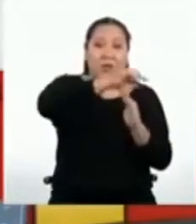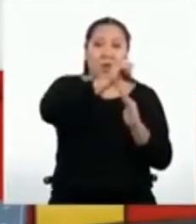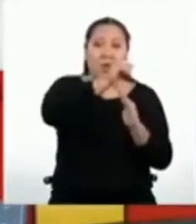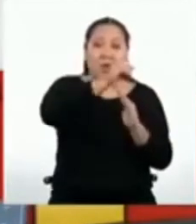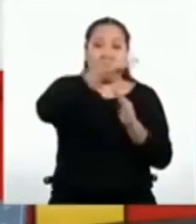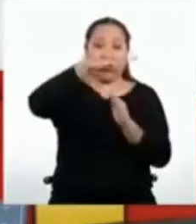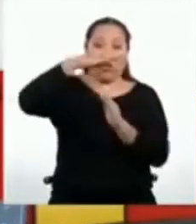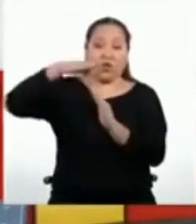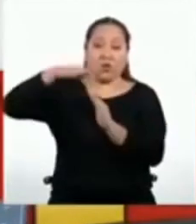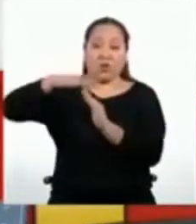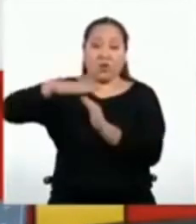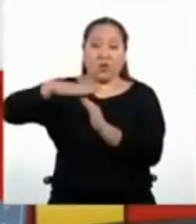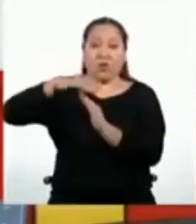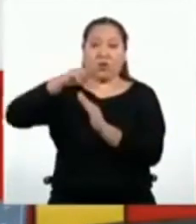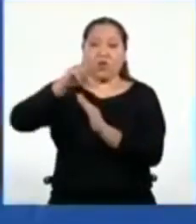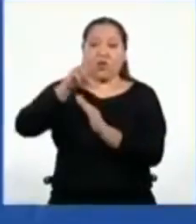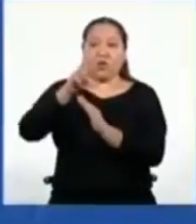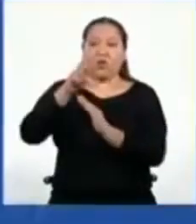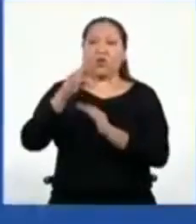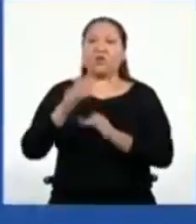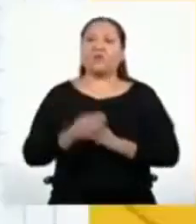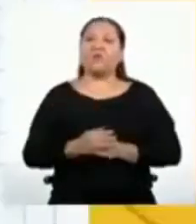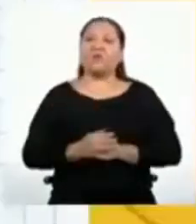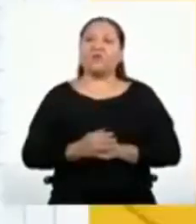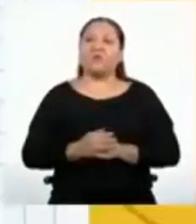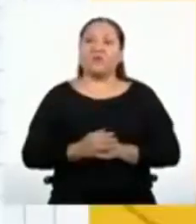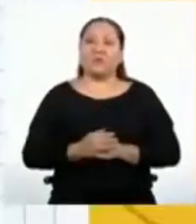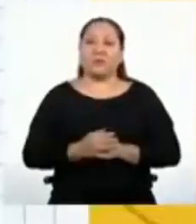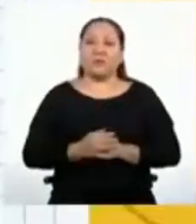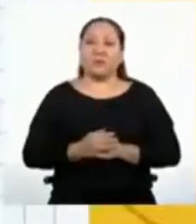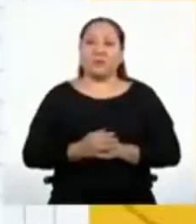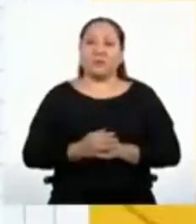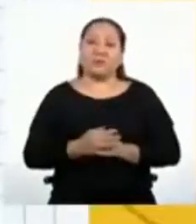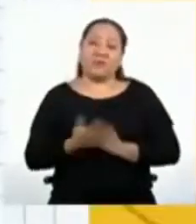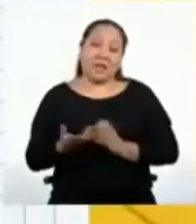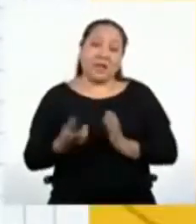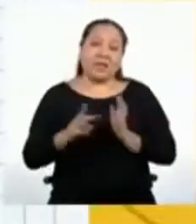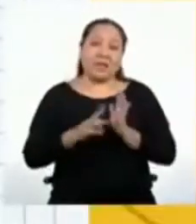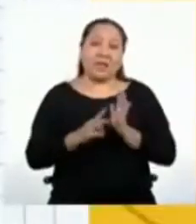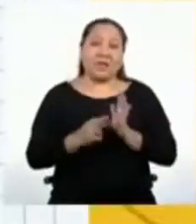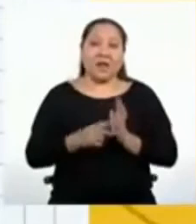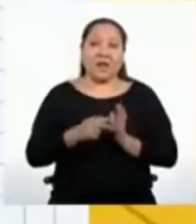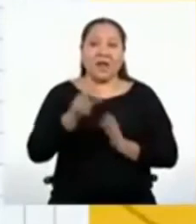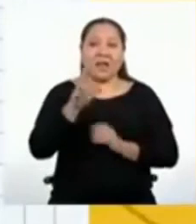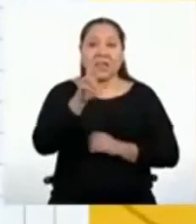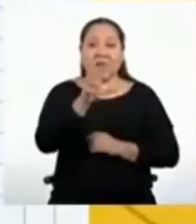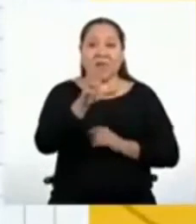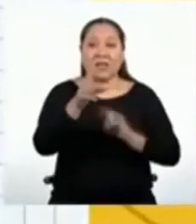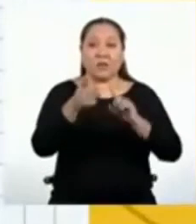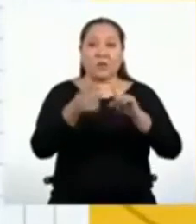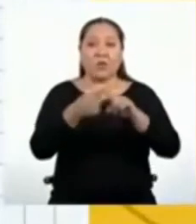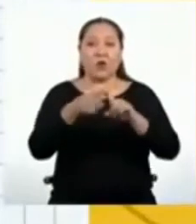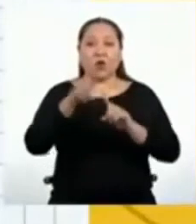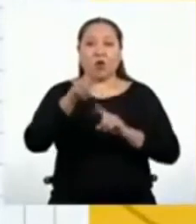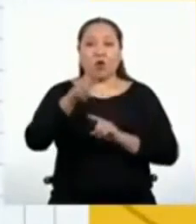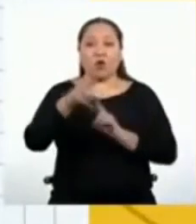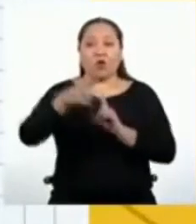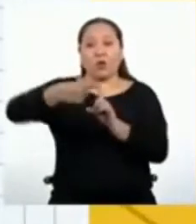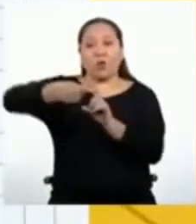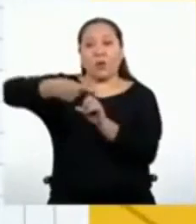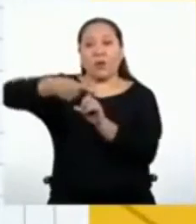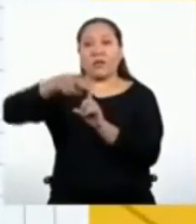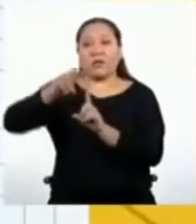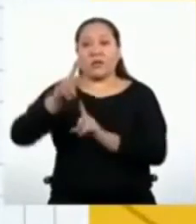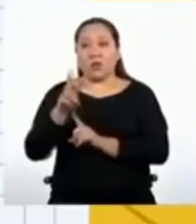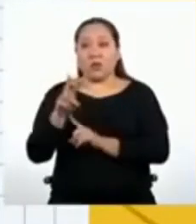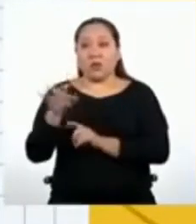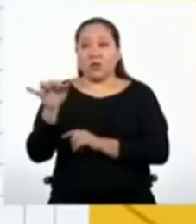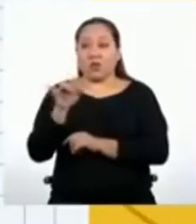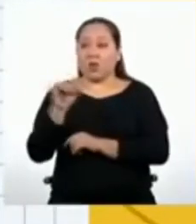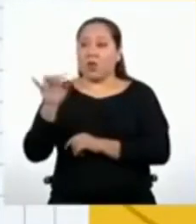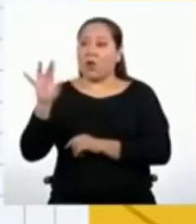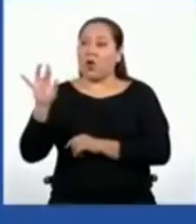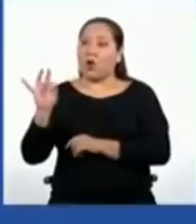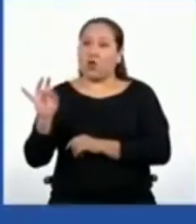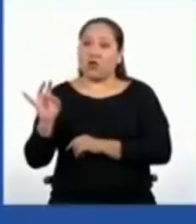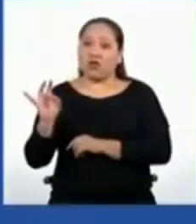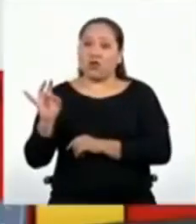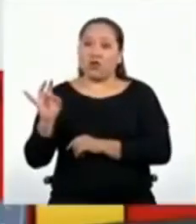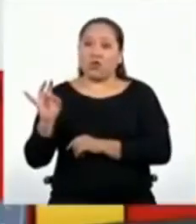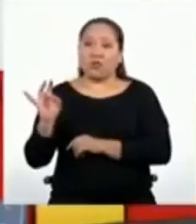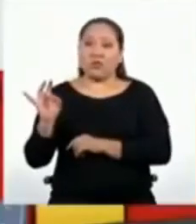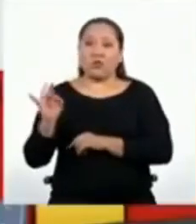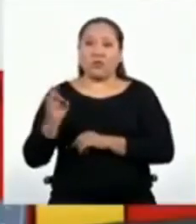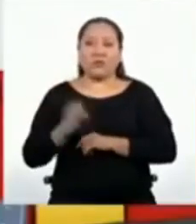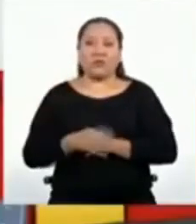que nos sirven de base. Es decir, 3 por 2 más 2 igual 8